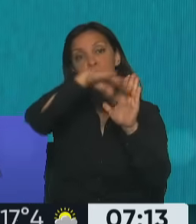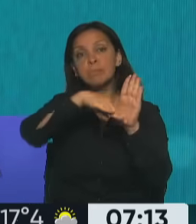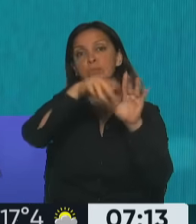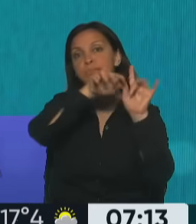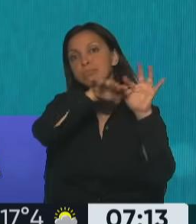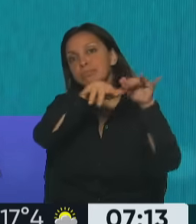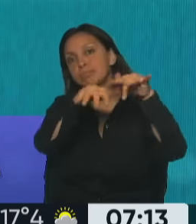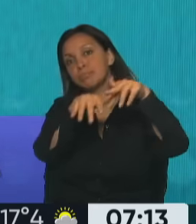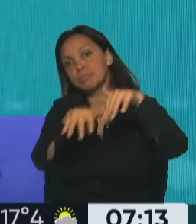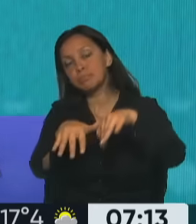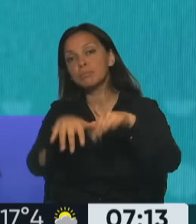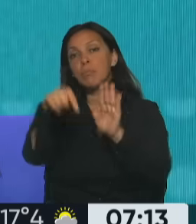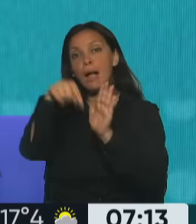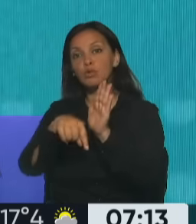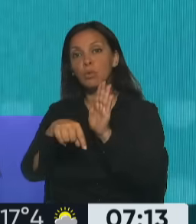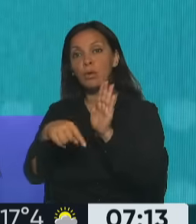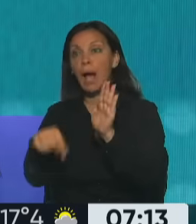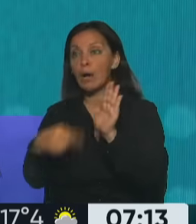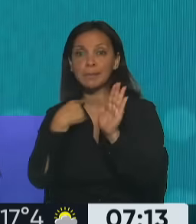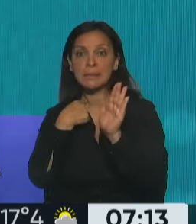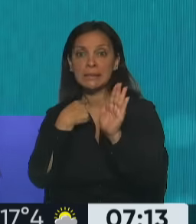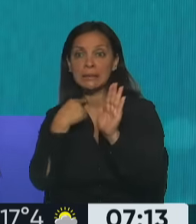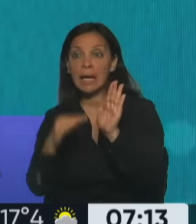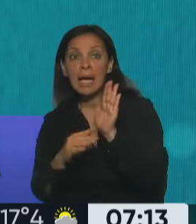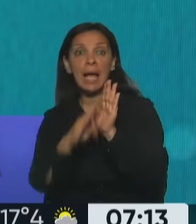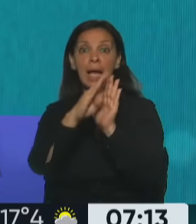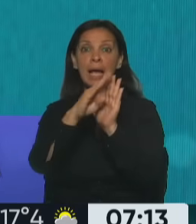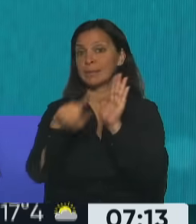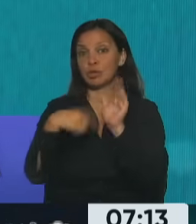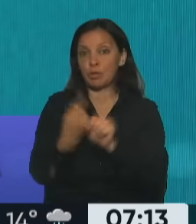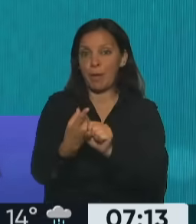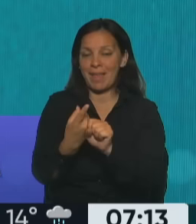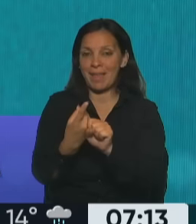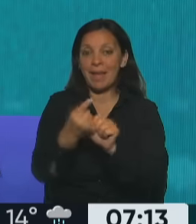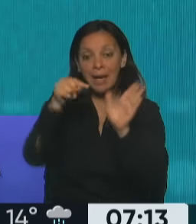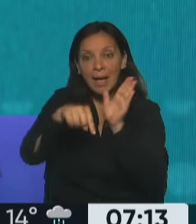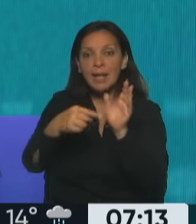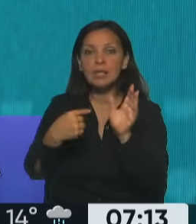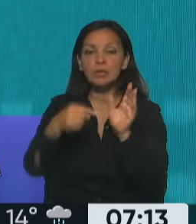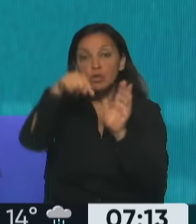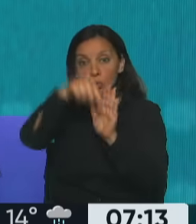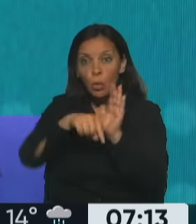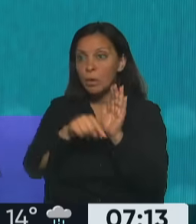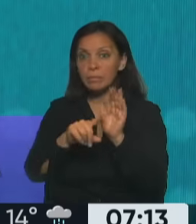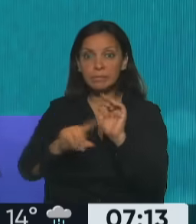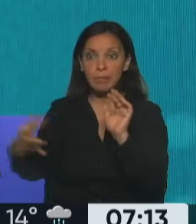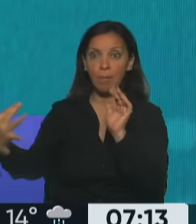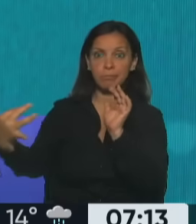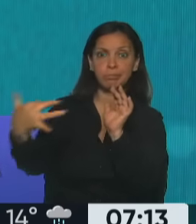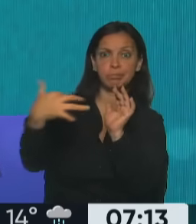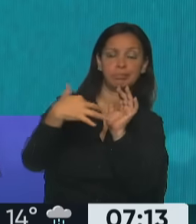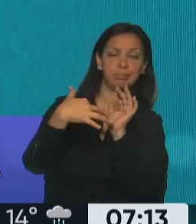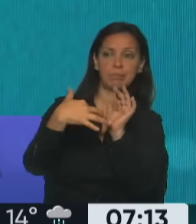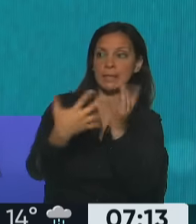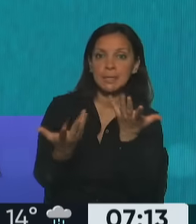que ahora no pueden volver al norte, y que además tampoco pueden refugiarse en algunos lugares en el sur, también